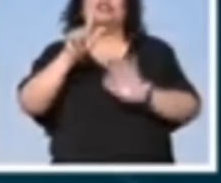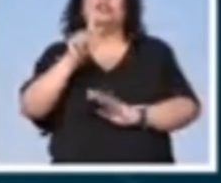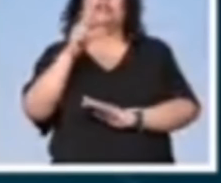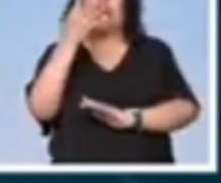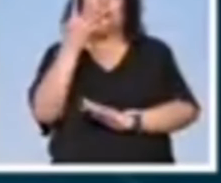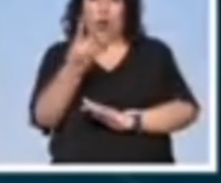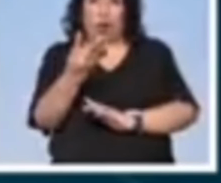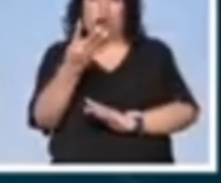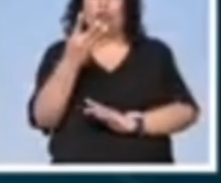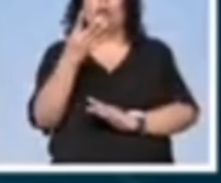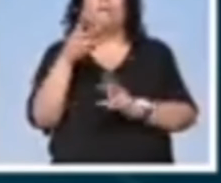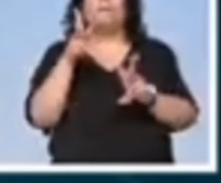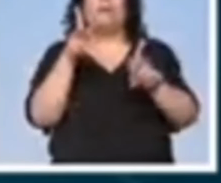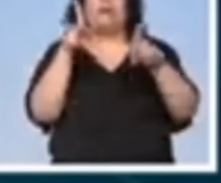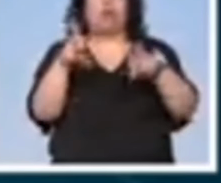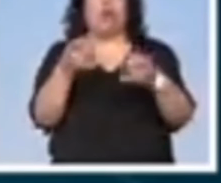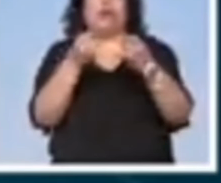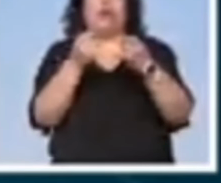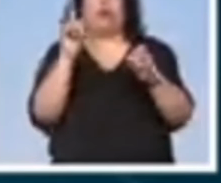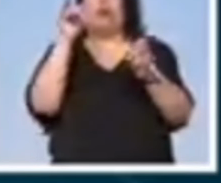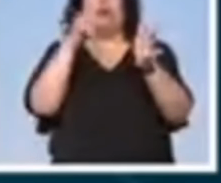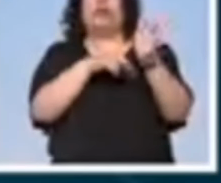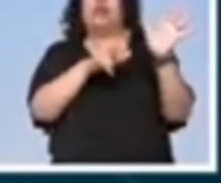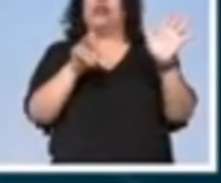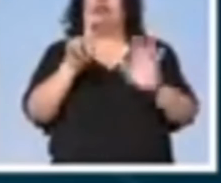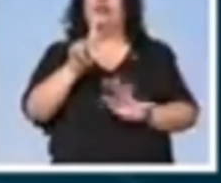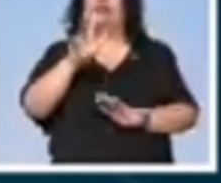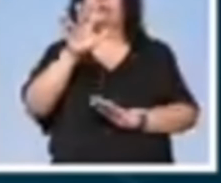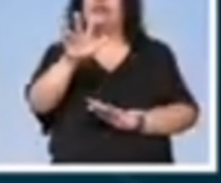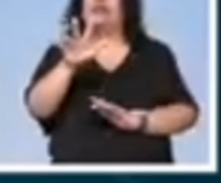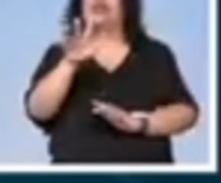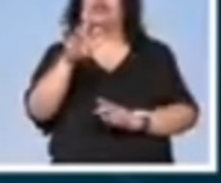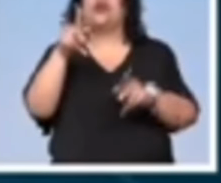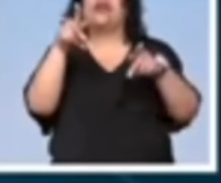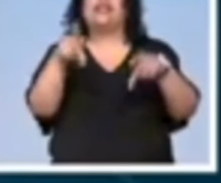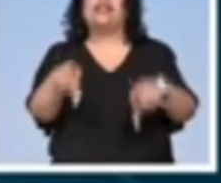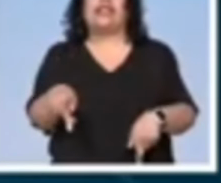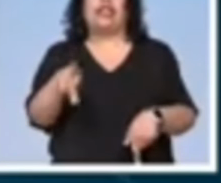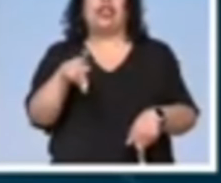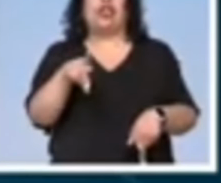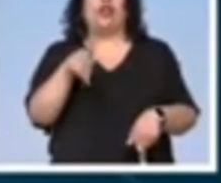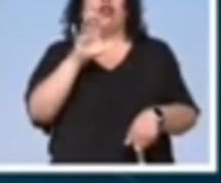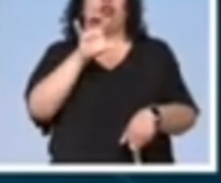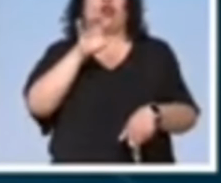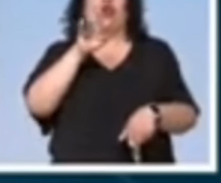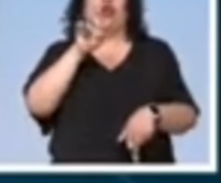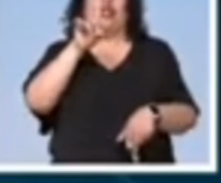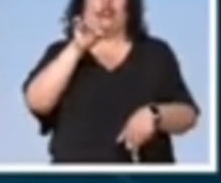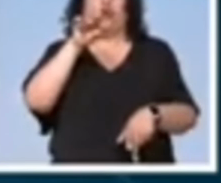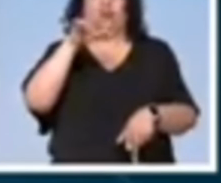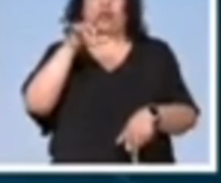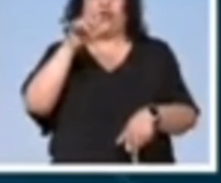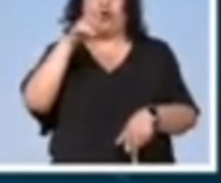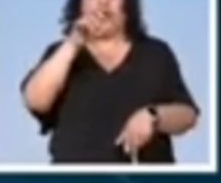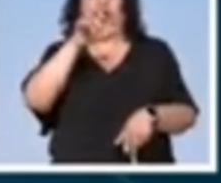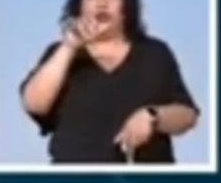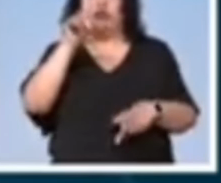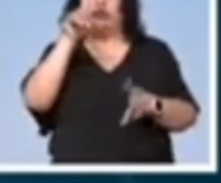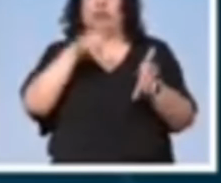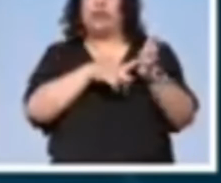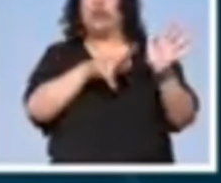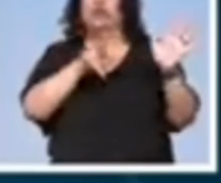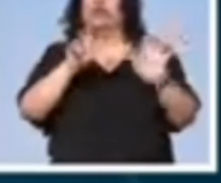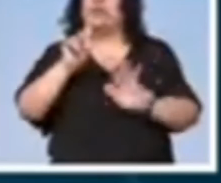El panteón se inauguró en 1875 con el entierro del coronel Domingo Galloso. Y en 1876